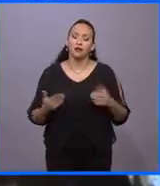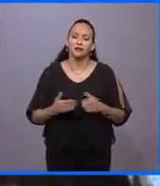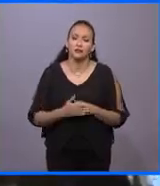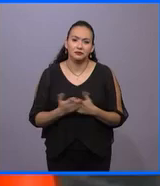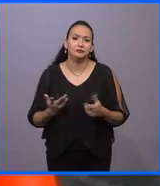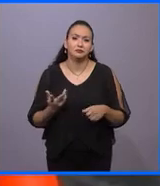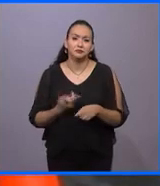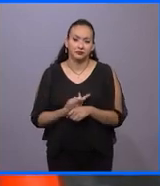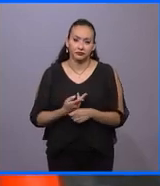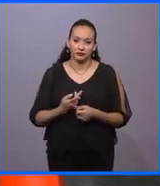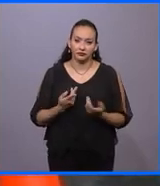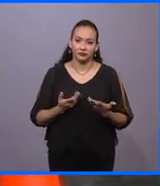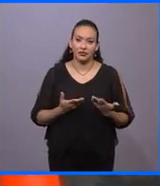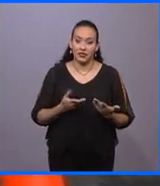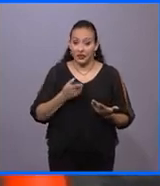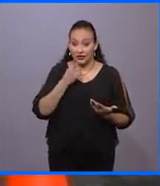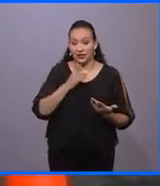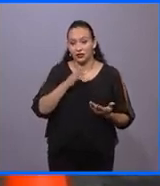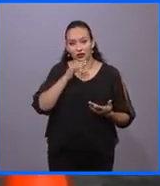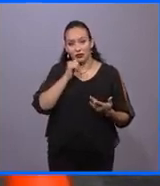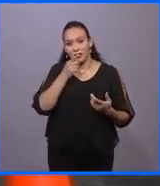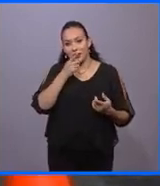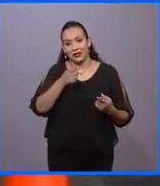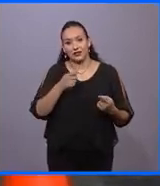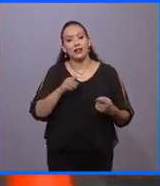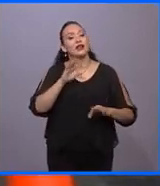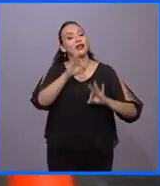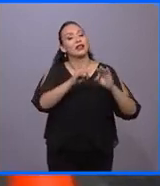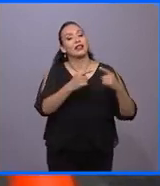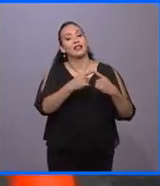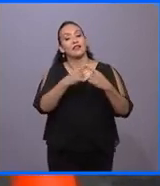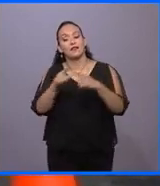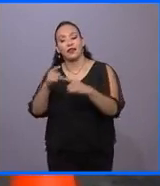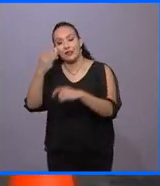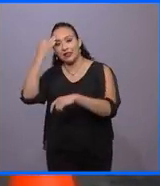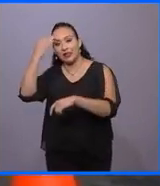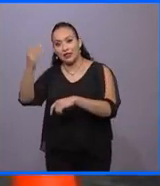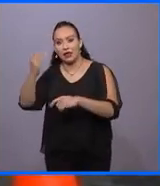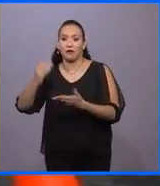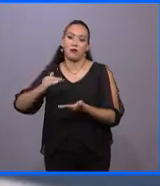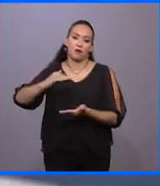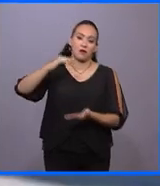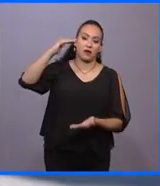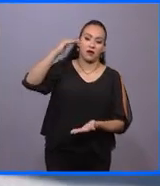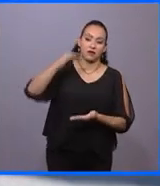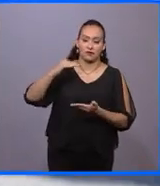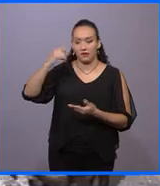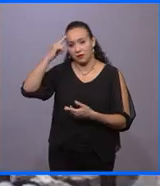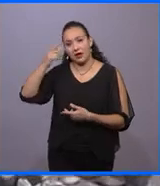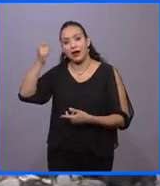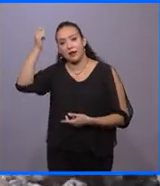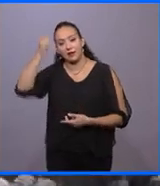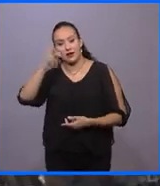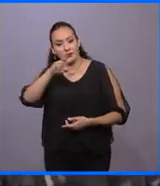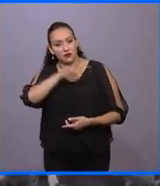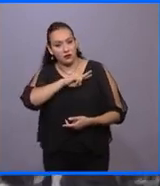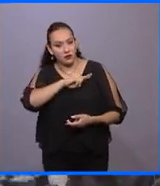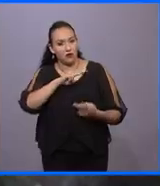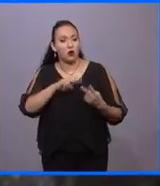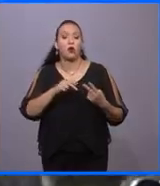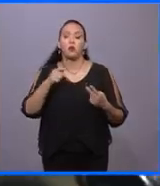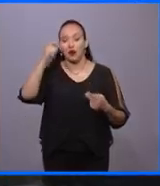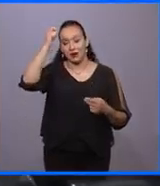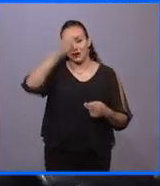consecuencia, no es posible sostener una diferencia de trato en cuanto al tiempo de espera exigido para las pensiones de viudez y